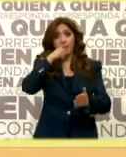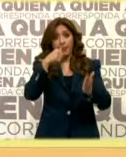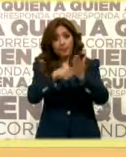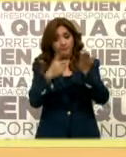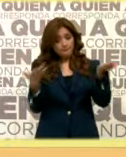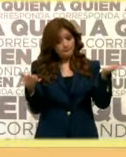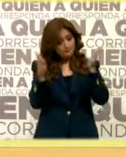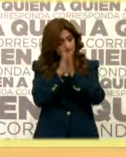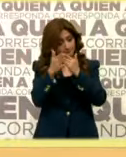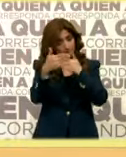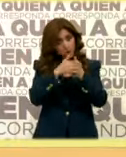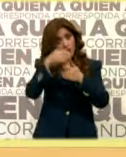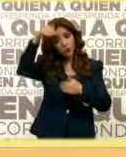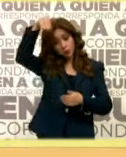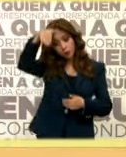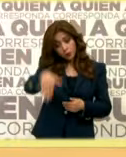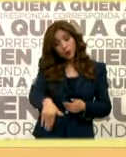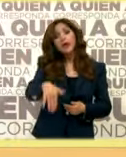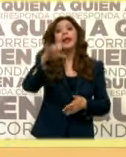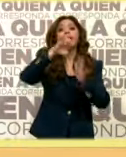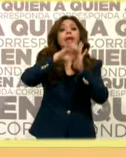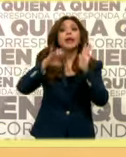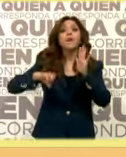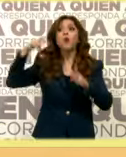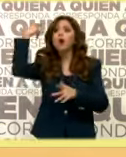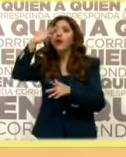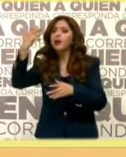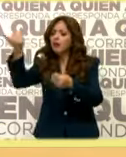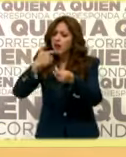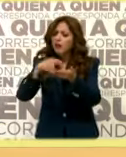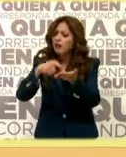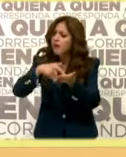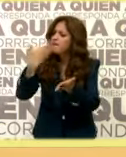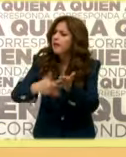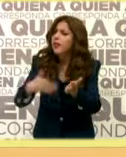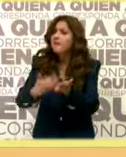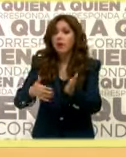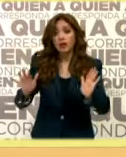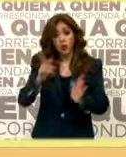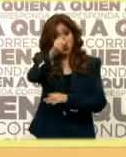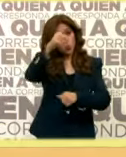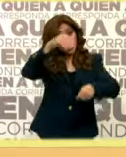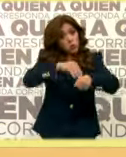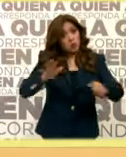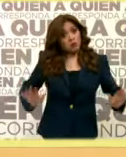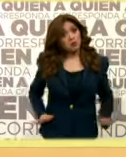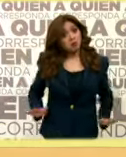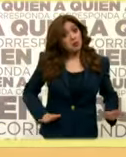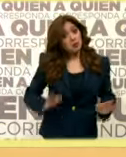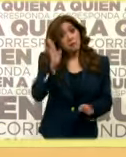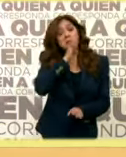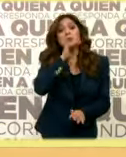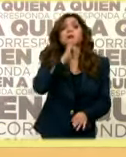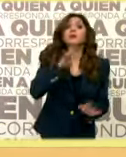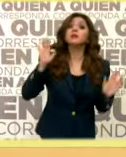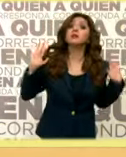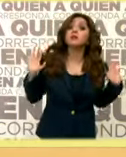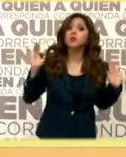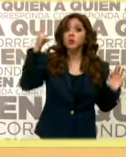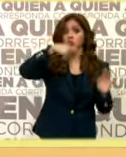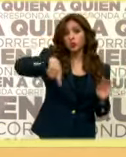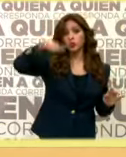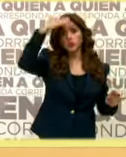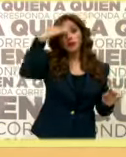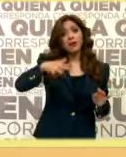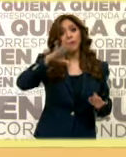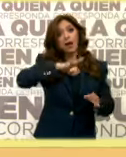no te traen lo que estás pidiendo, a lo mejor no te portaste tan bien, compadre. Pero bueno, eso ya es bronca tuya con los Reyes, ¿eh? Así entonces, es, señor Garralda. Recordarles que ahí está